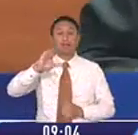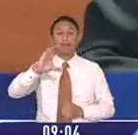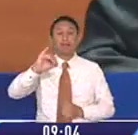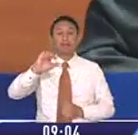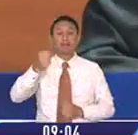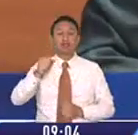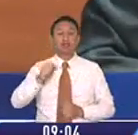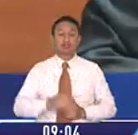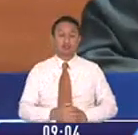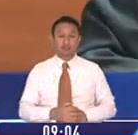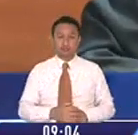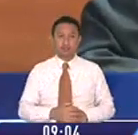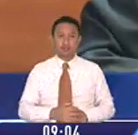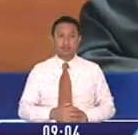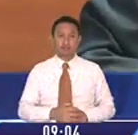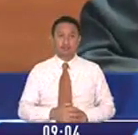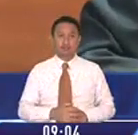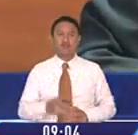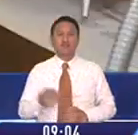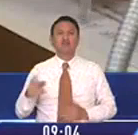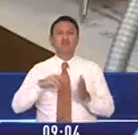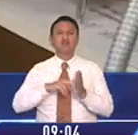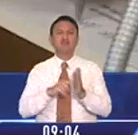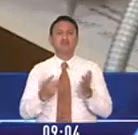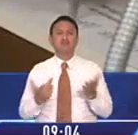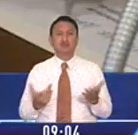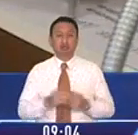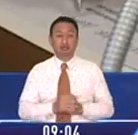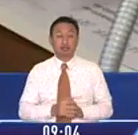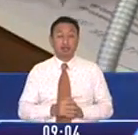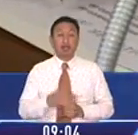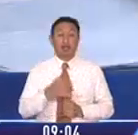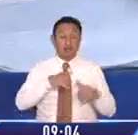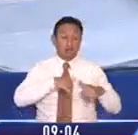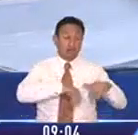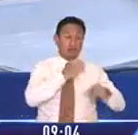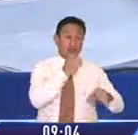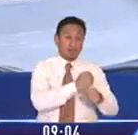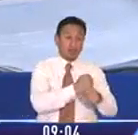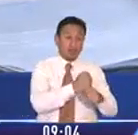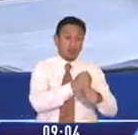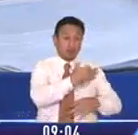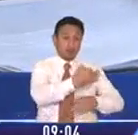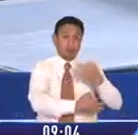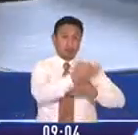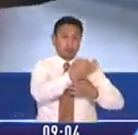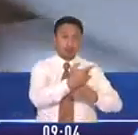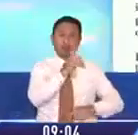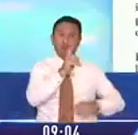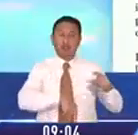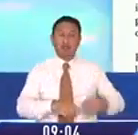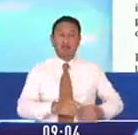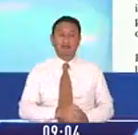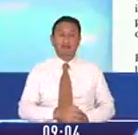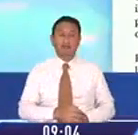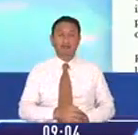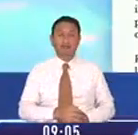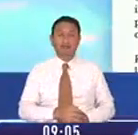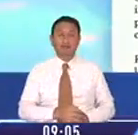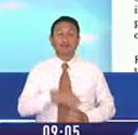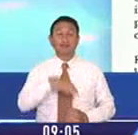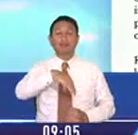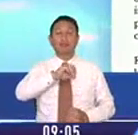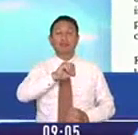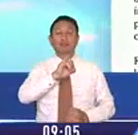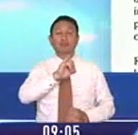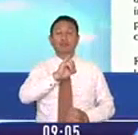Justicia, Walter Macías, lo que implica que no podrán seguir ejerciendo sus cargos de vocales. Morillo, a través